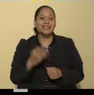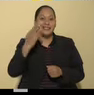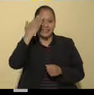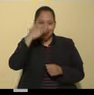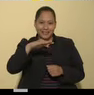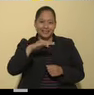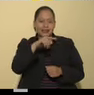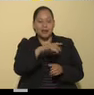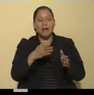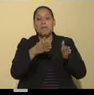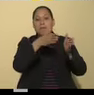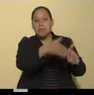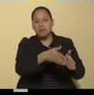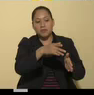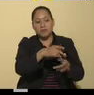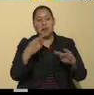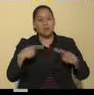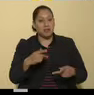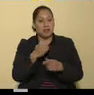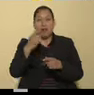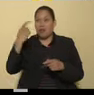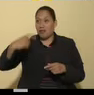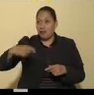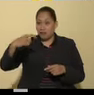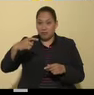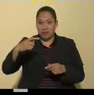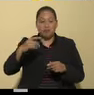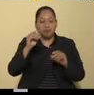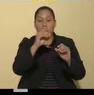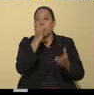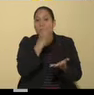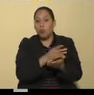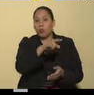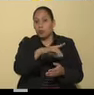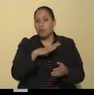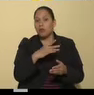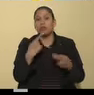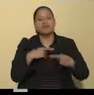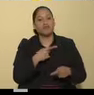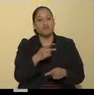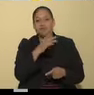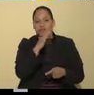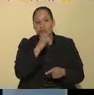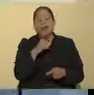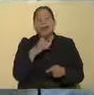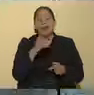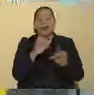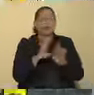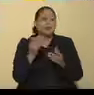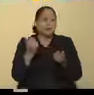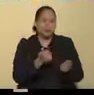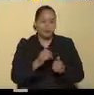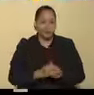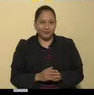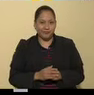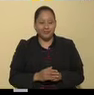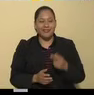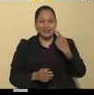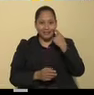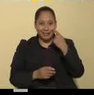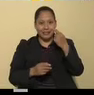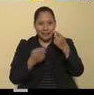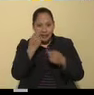sabemos, era un panteón que no cualquiera podía pagar para estar aquí. Y ya ven lo